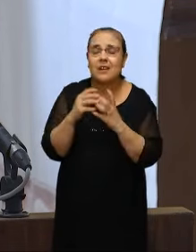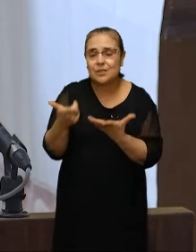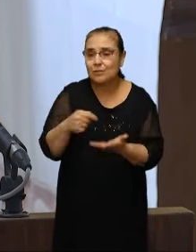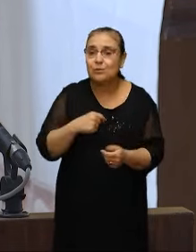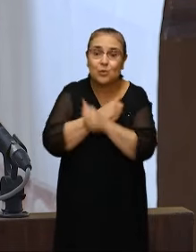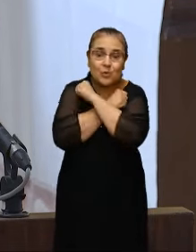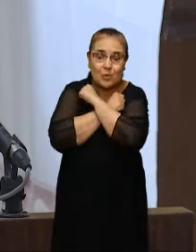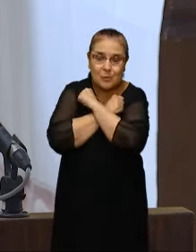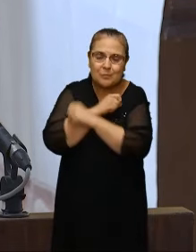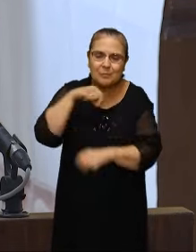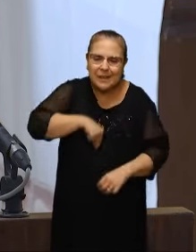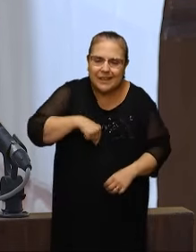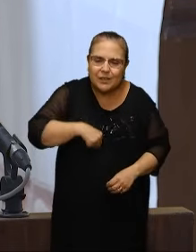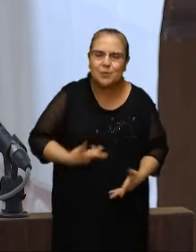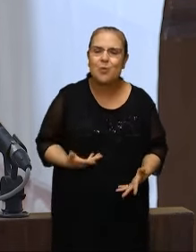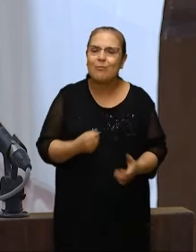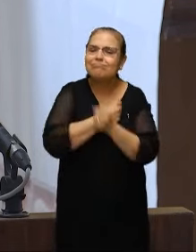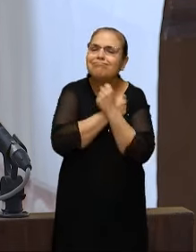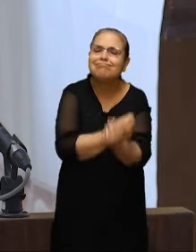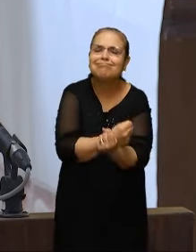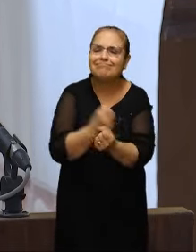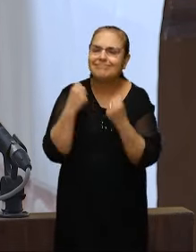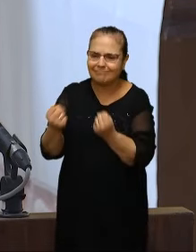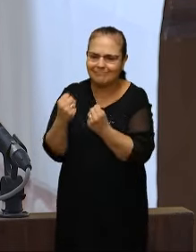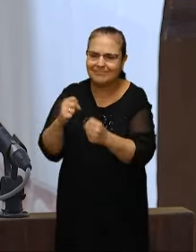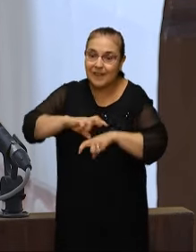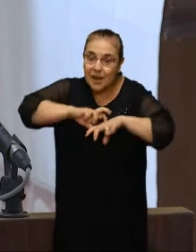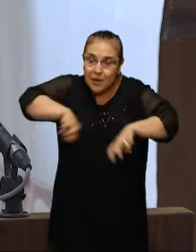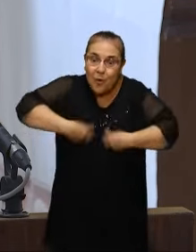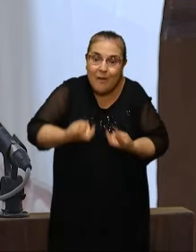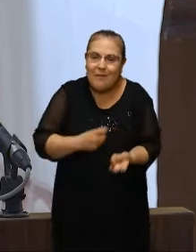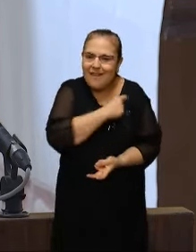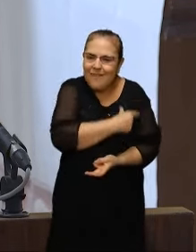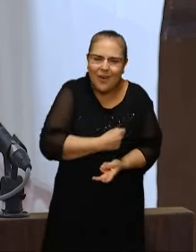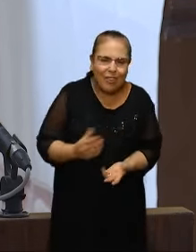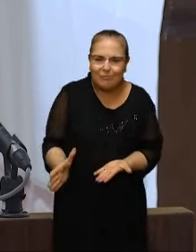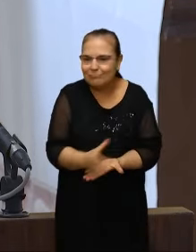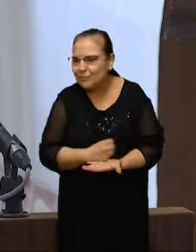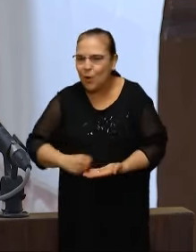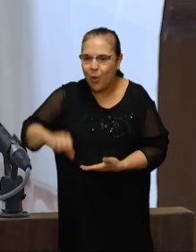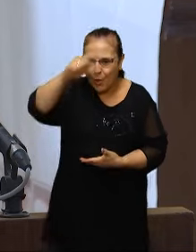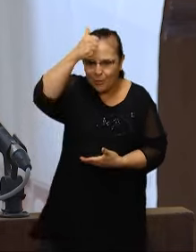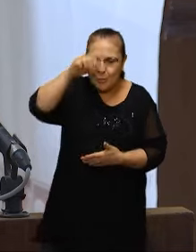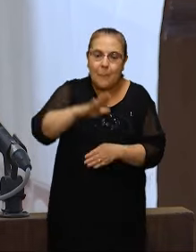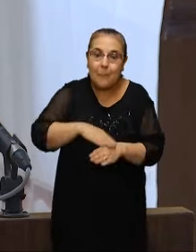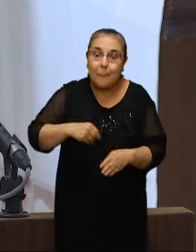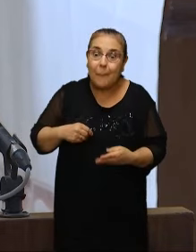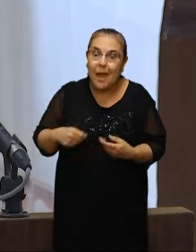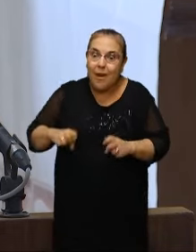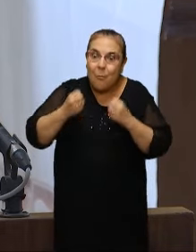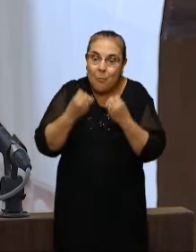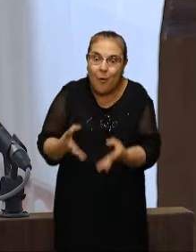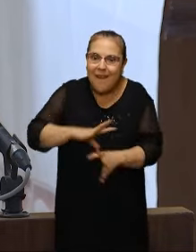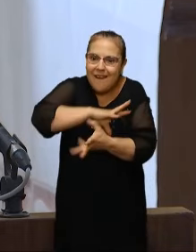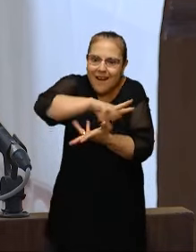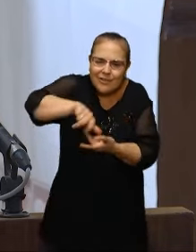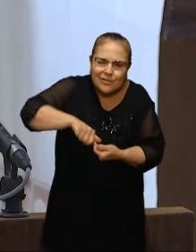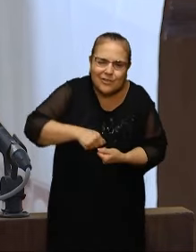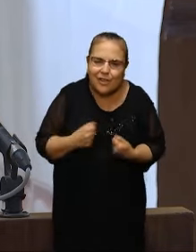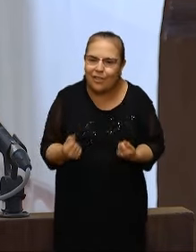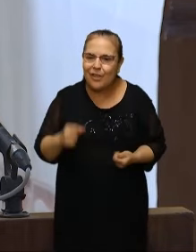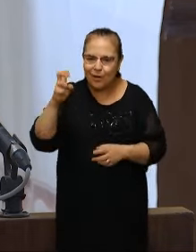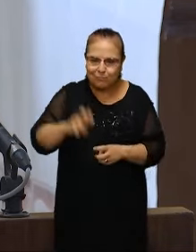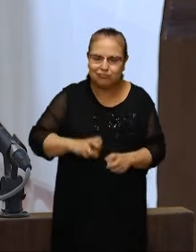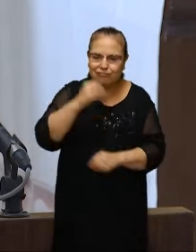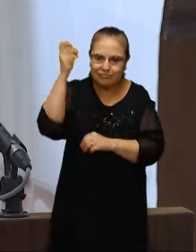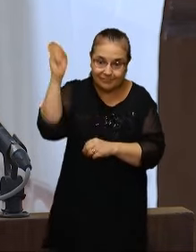que tu espíritu de amor y fortaleza renueve el corazón de todos los hombres para que el mundo entero reciba la buena noticia que vino a realizar entre